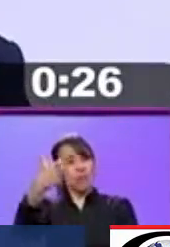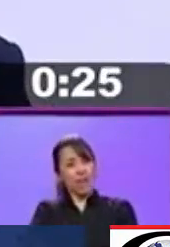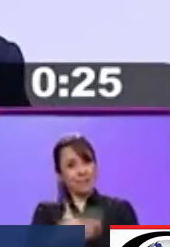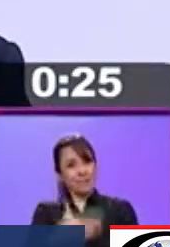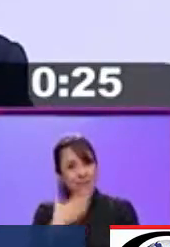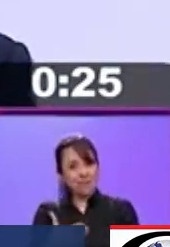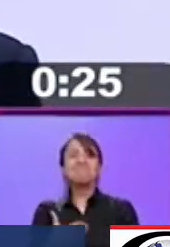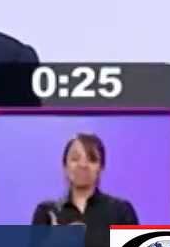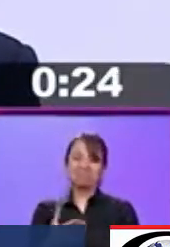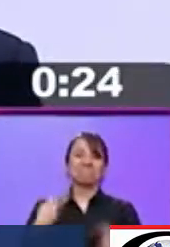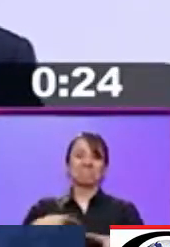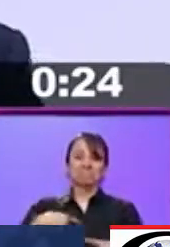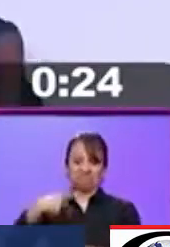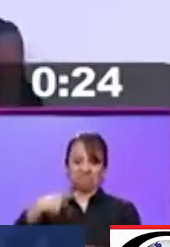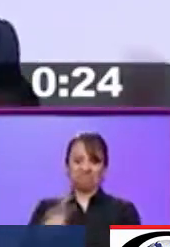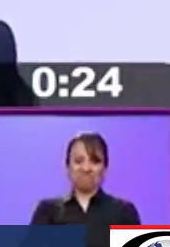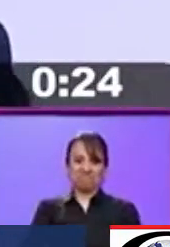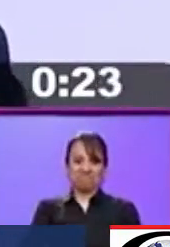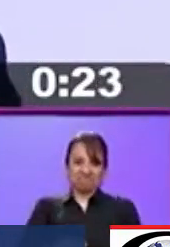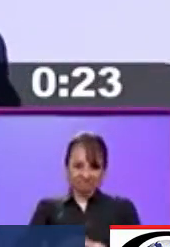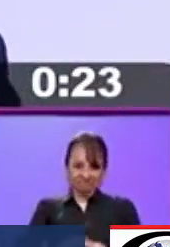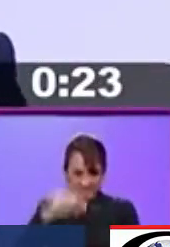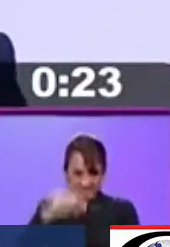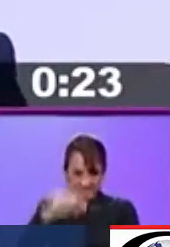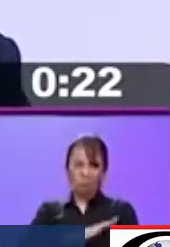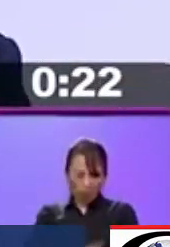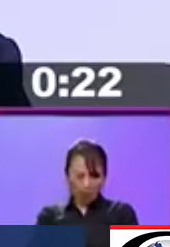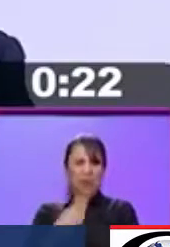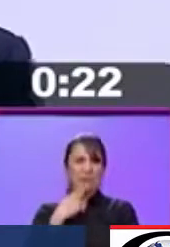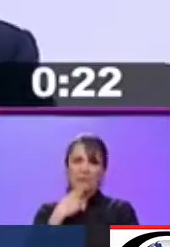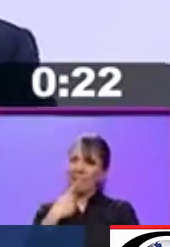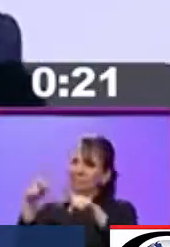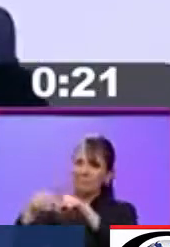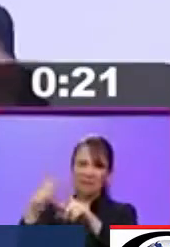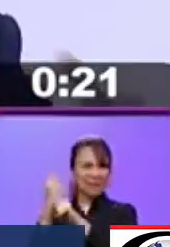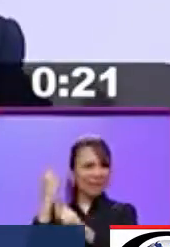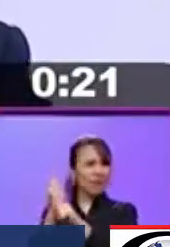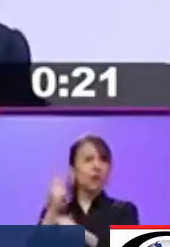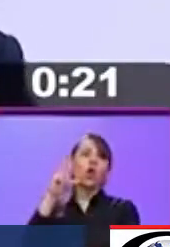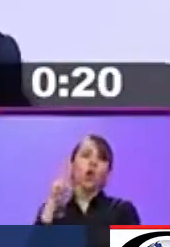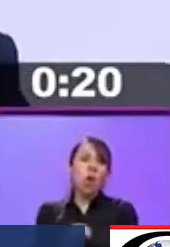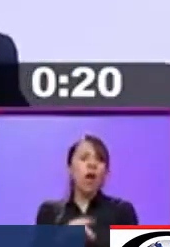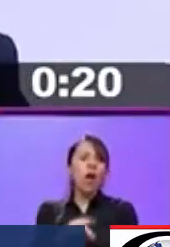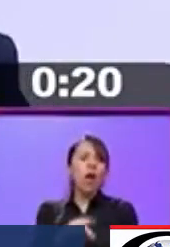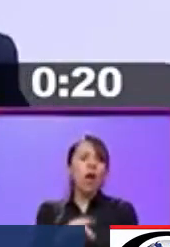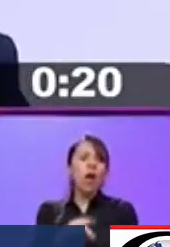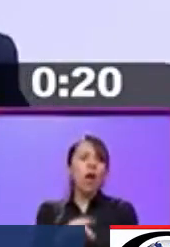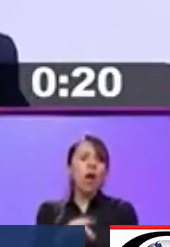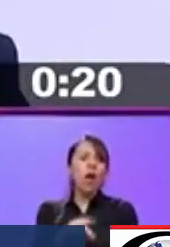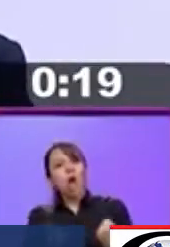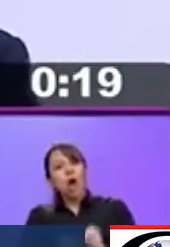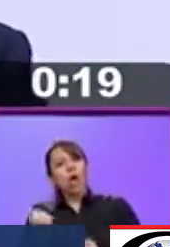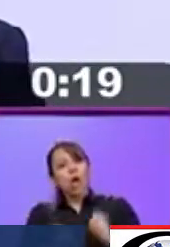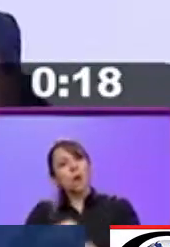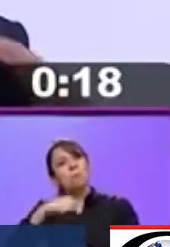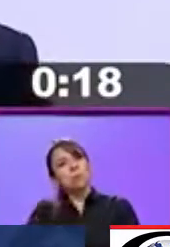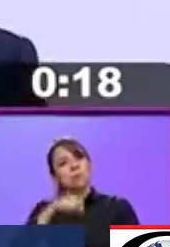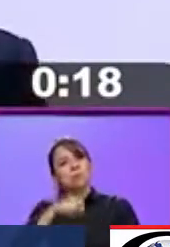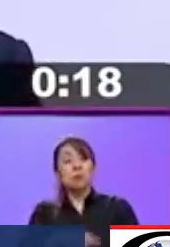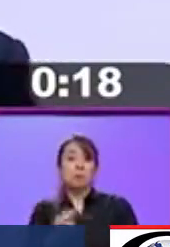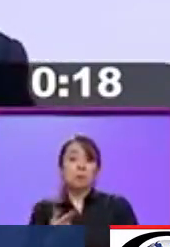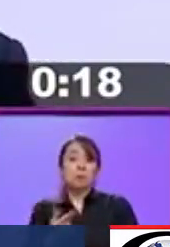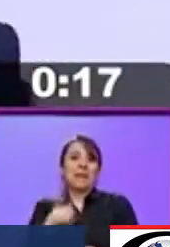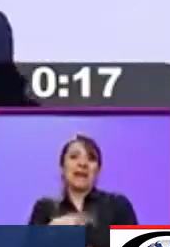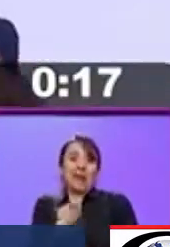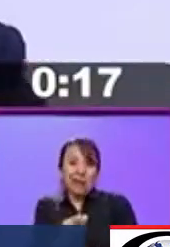Nosotros tenemos un presupuesto de 265 mil millones de pesos. Yo ni siquiera sé si los demás candidatos sepan cuál sea su supuesto. Pero